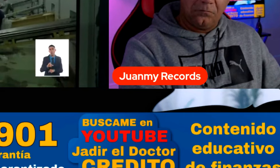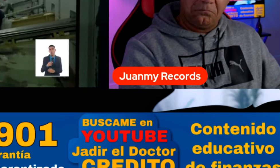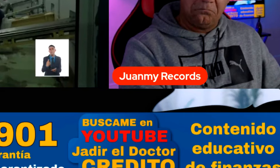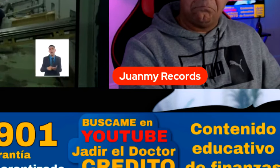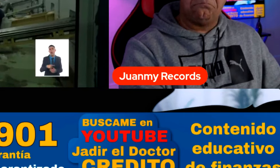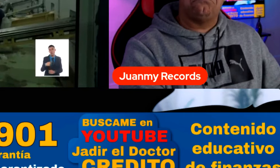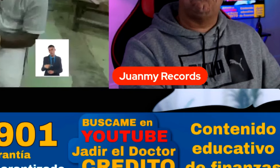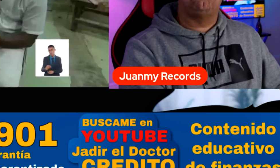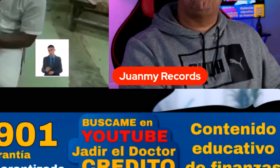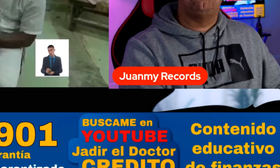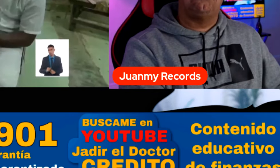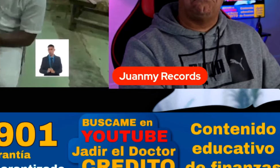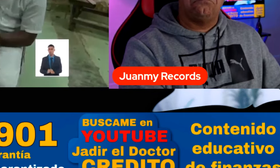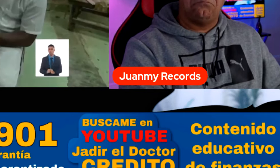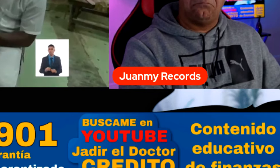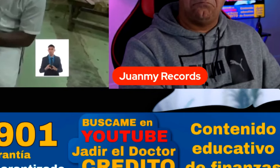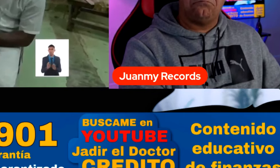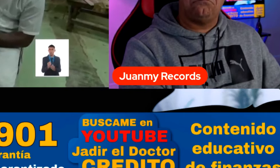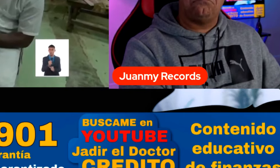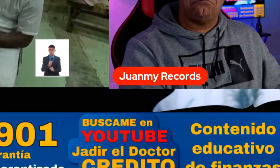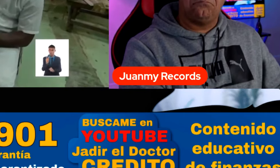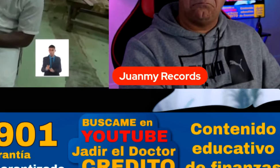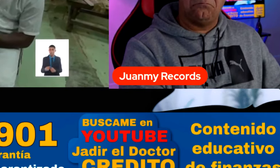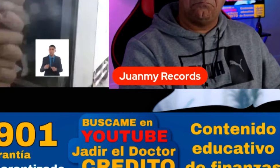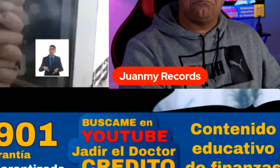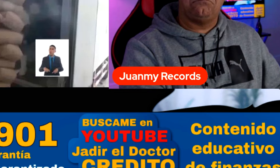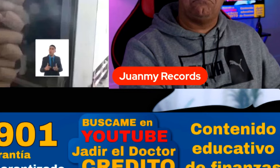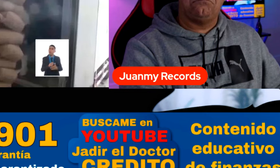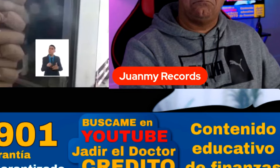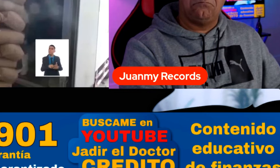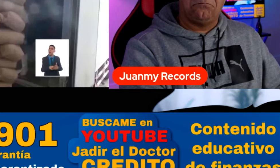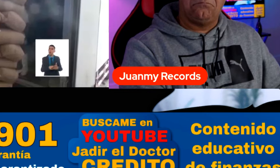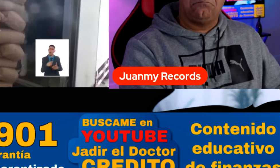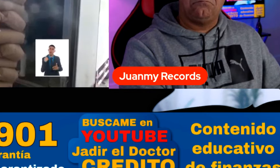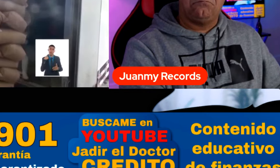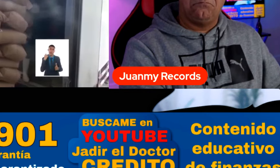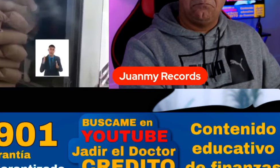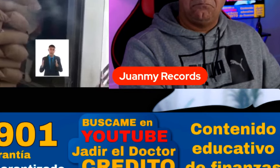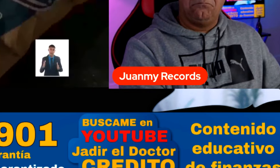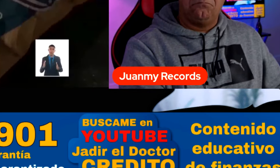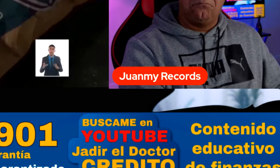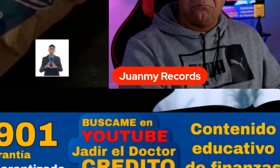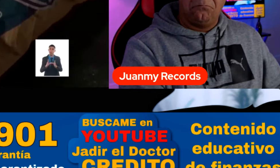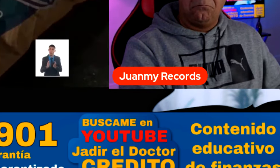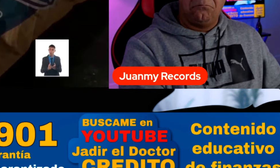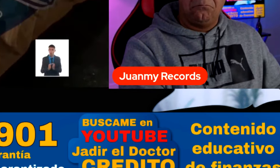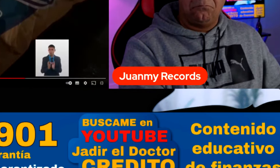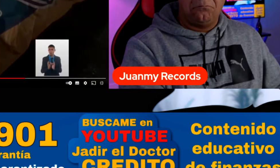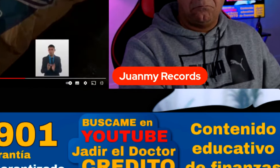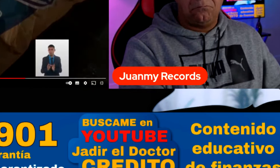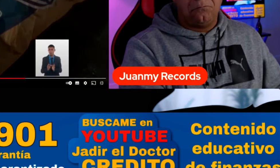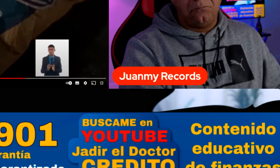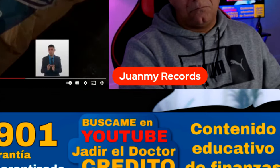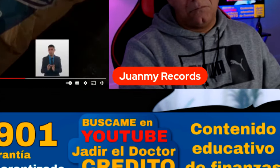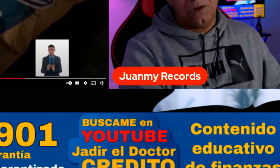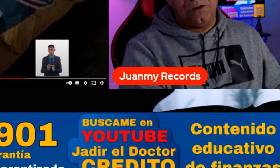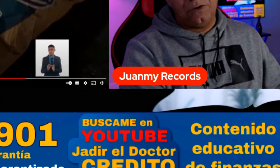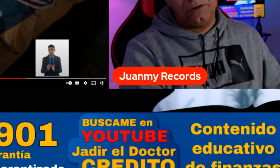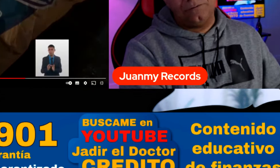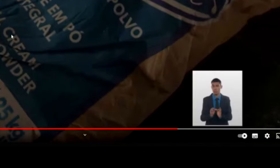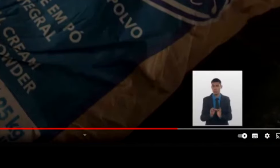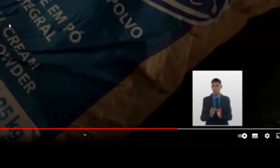la necesidad de que los productores cumplan el plan del año con indicadores que se han determinado de manera